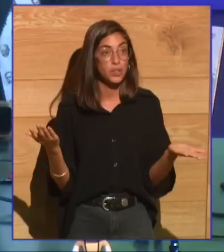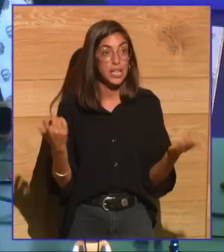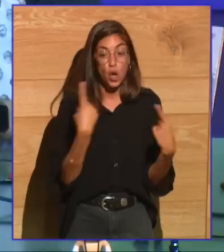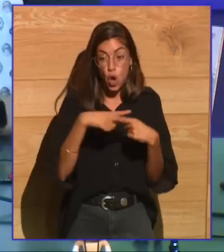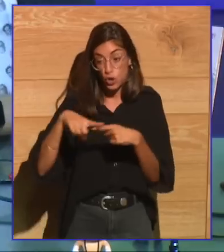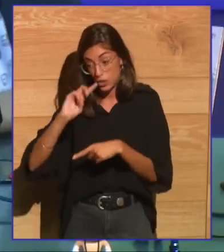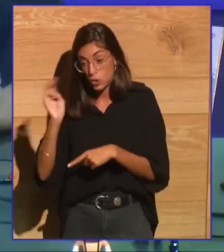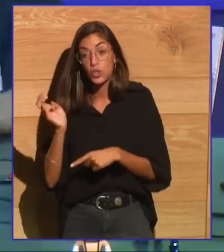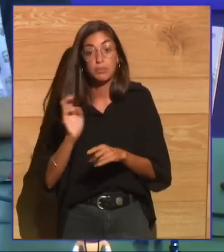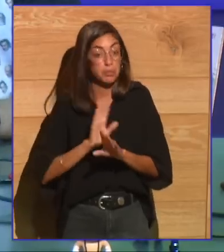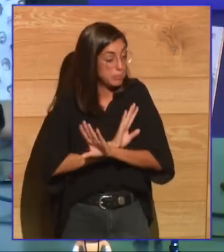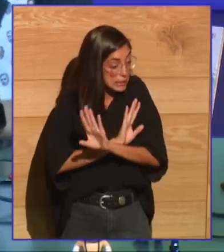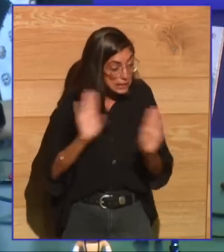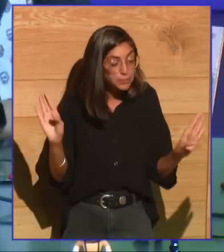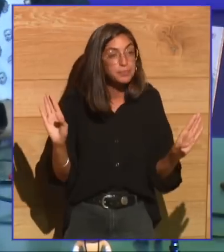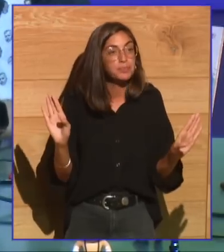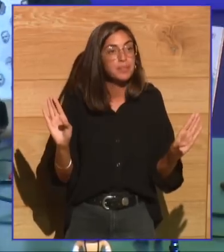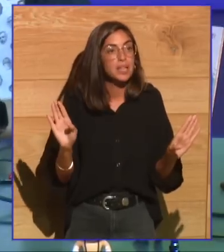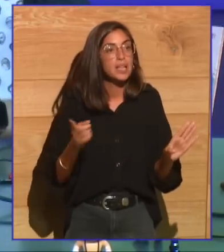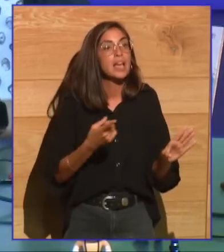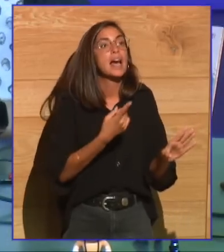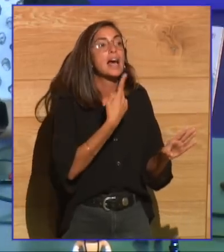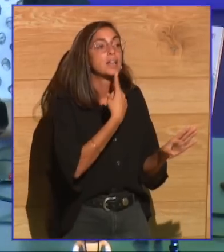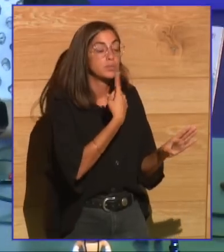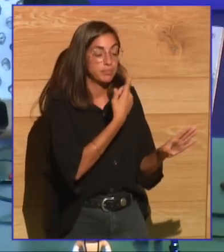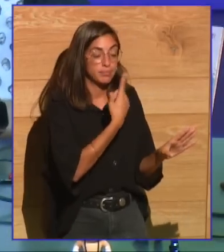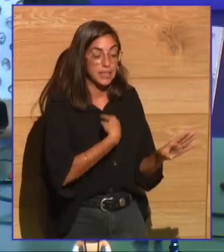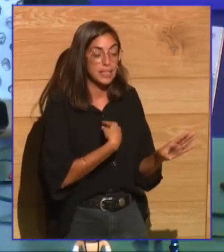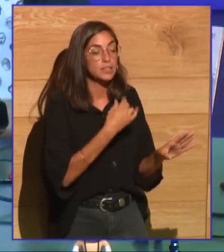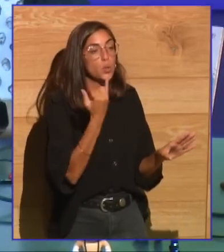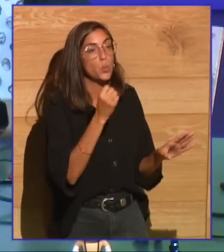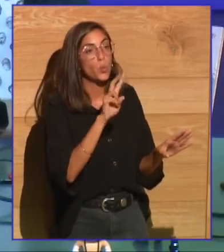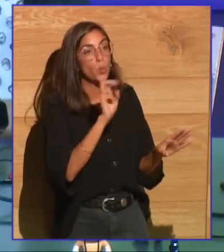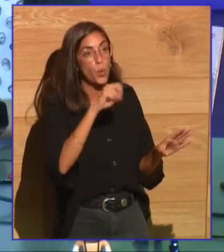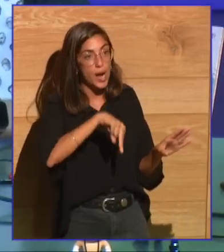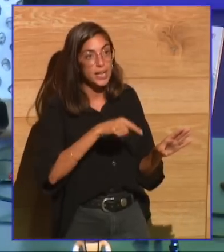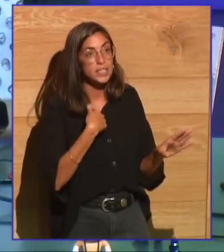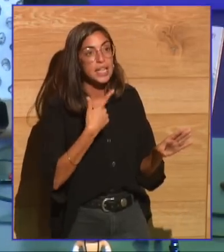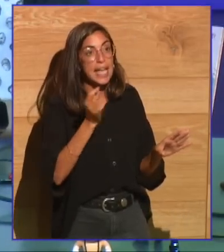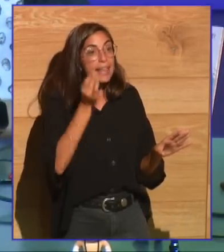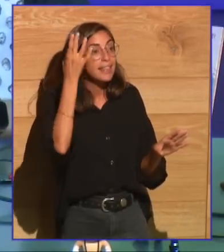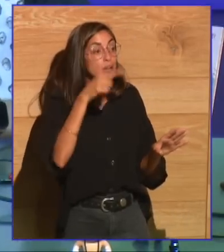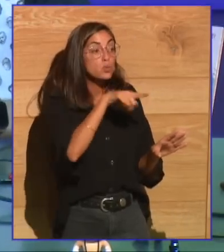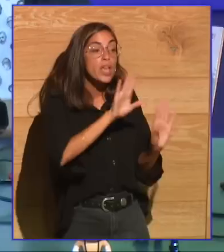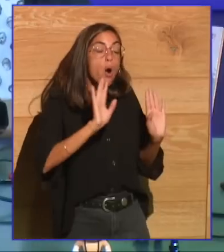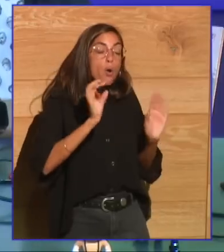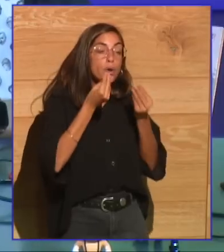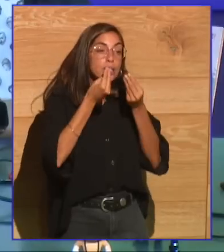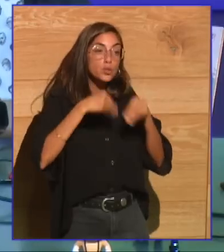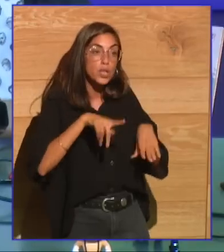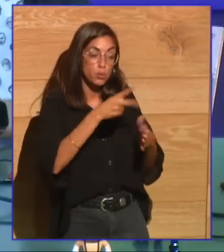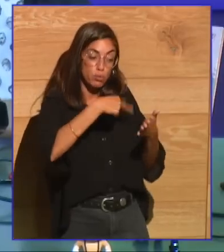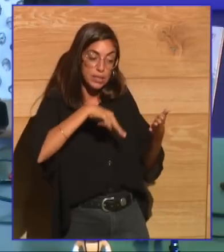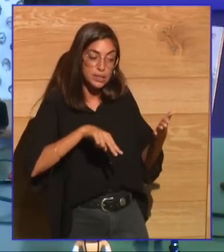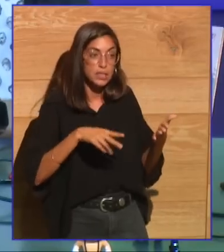pues ya está por cierto cuanto me contaste una vez nos es idea tuya hoy de una idea que hayas leído sobre el paralelismo entre